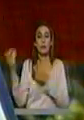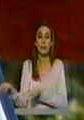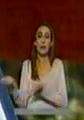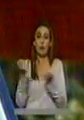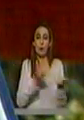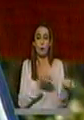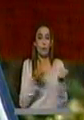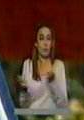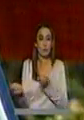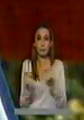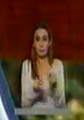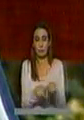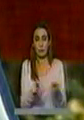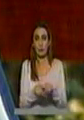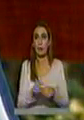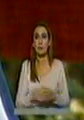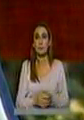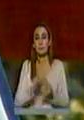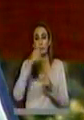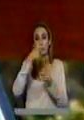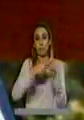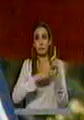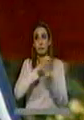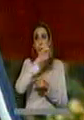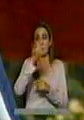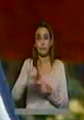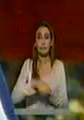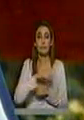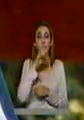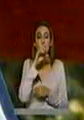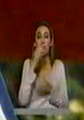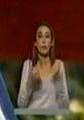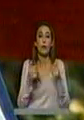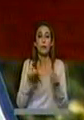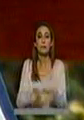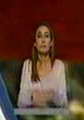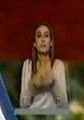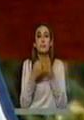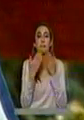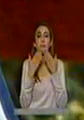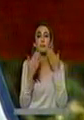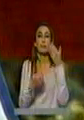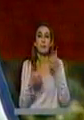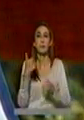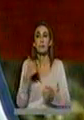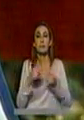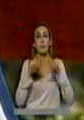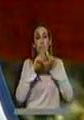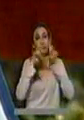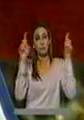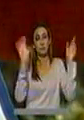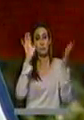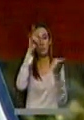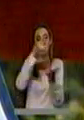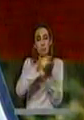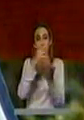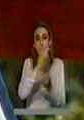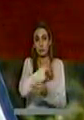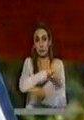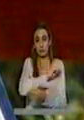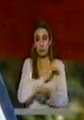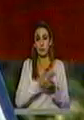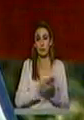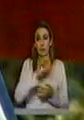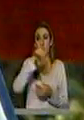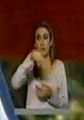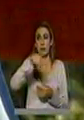también. Y en el mes de julio ya comenzamos con una nueva línea aérea internacional española que se llama Plus